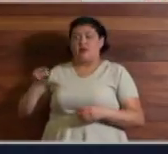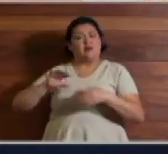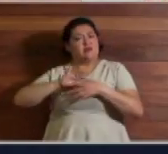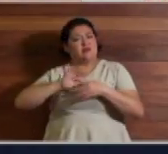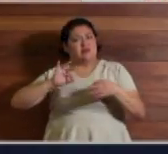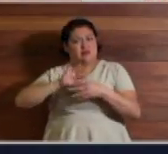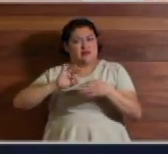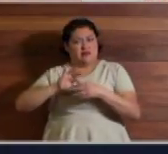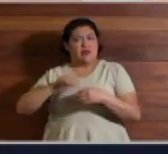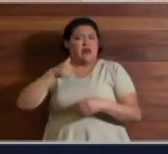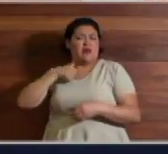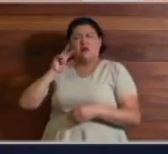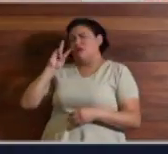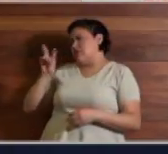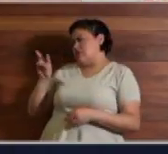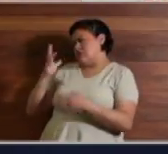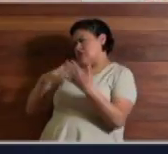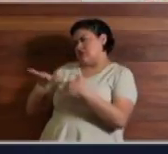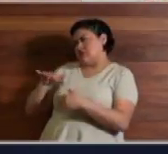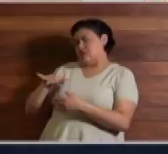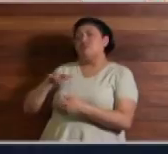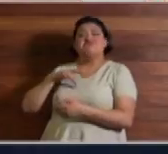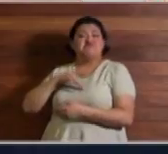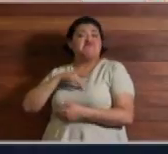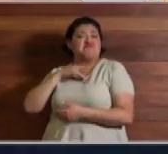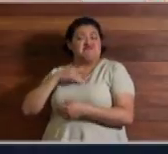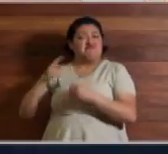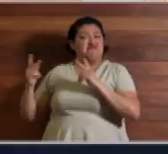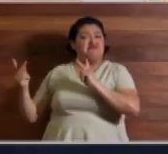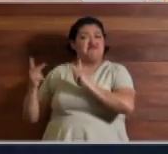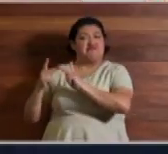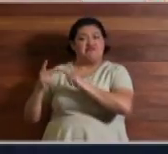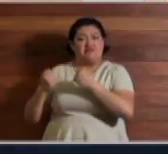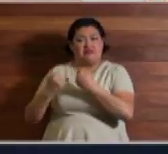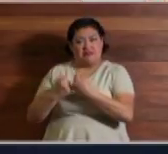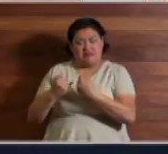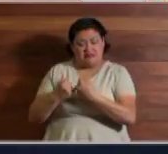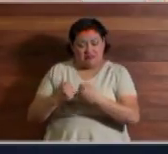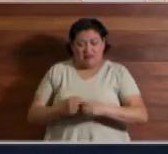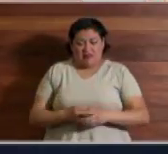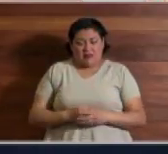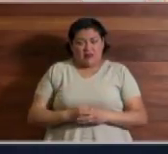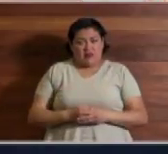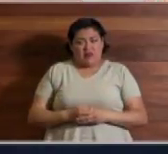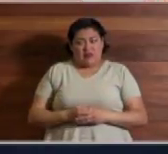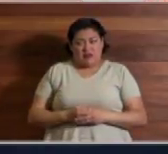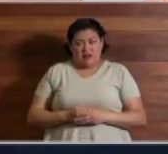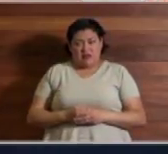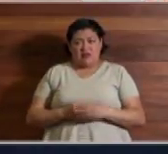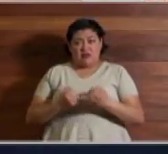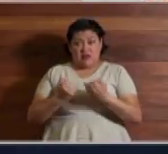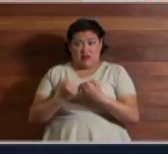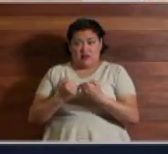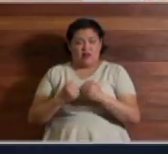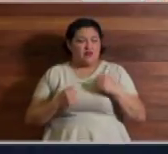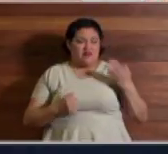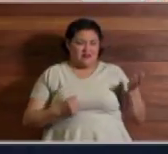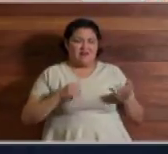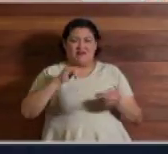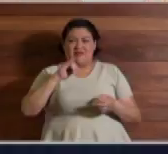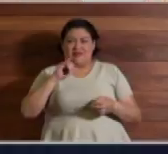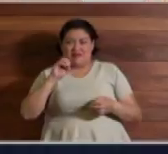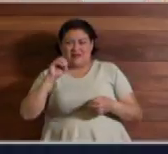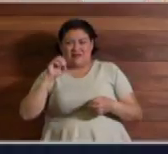y yo sigo esta reflexión que Rolando Cordero también le hemos comentado, de